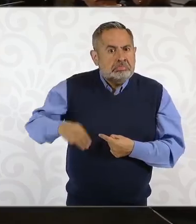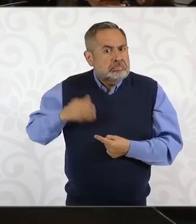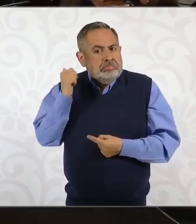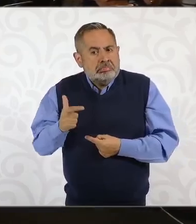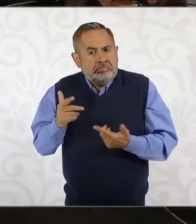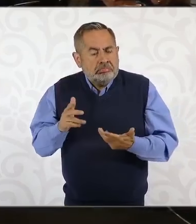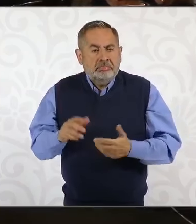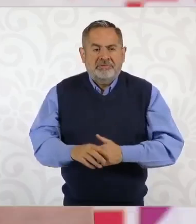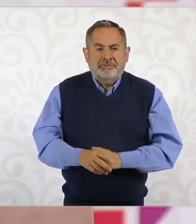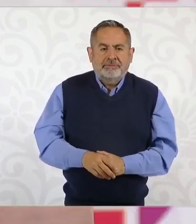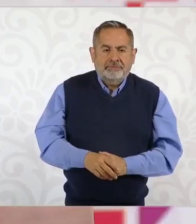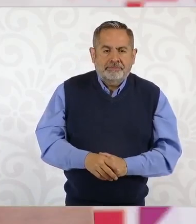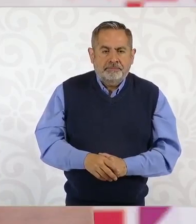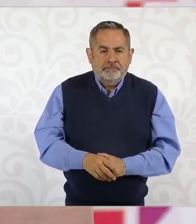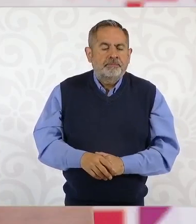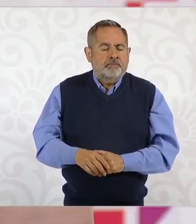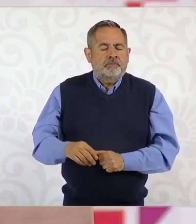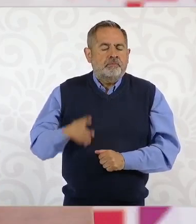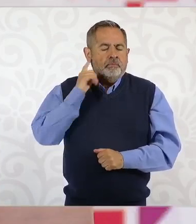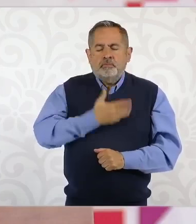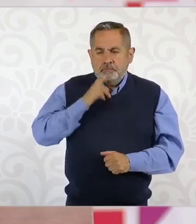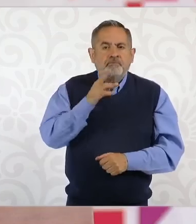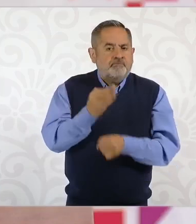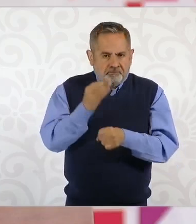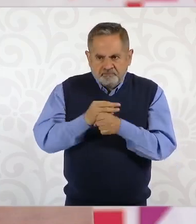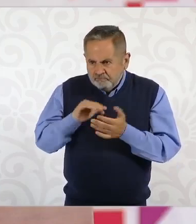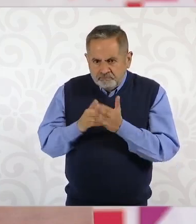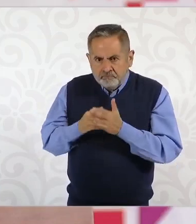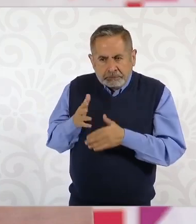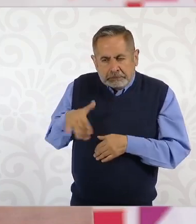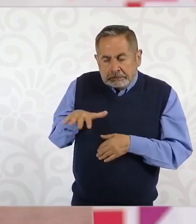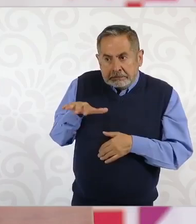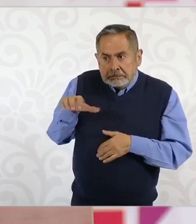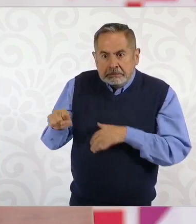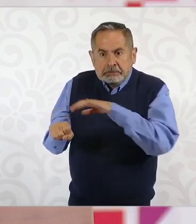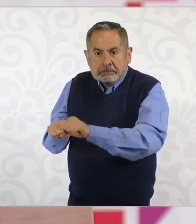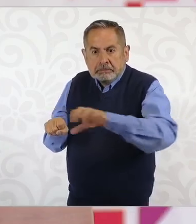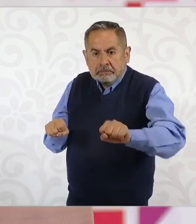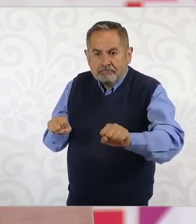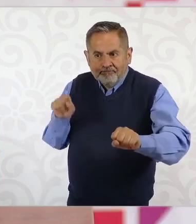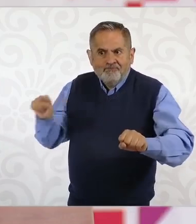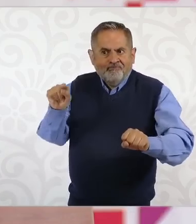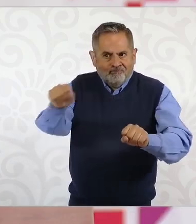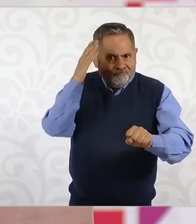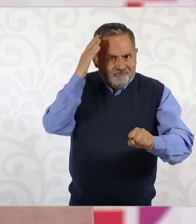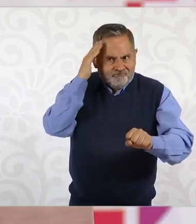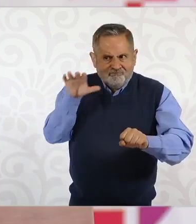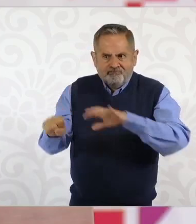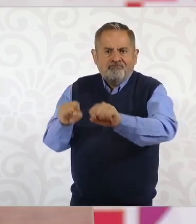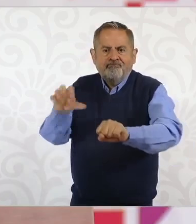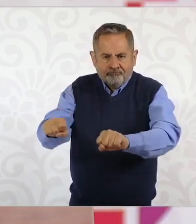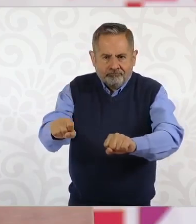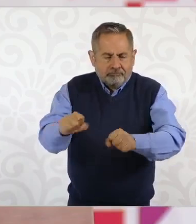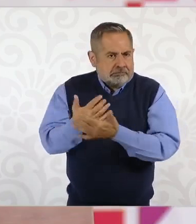un operativo de detención de un objetivo o varios objetivos relevantes y más tarde el Gabinete de Seguridad